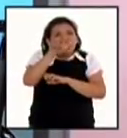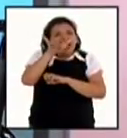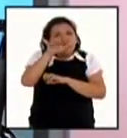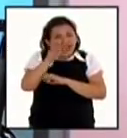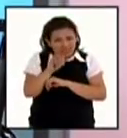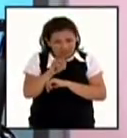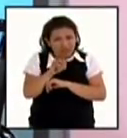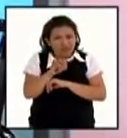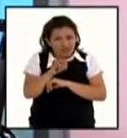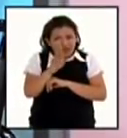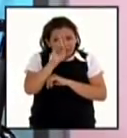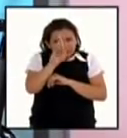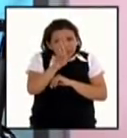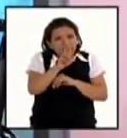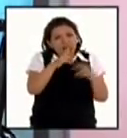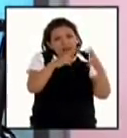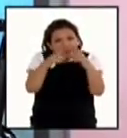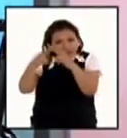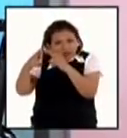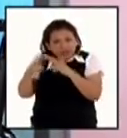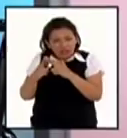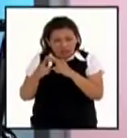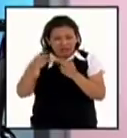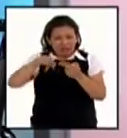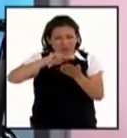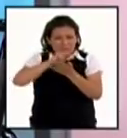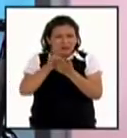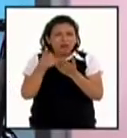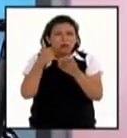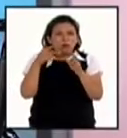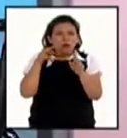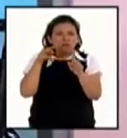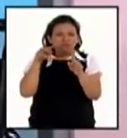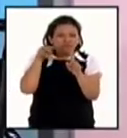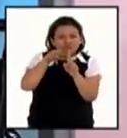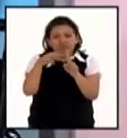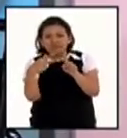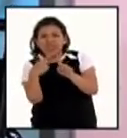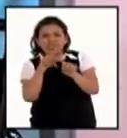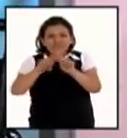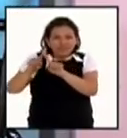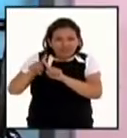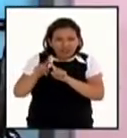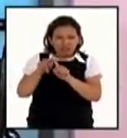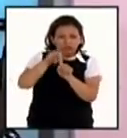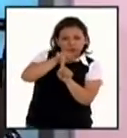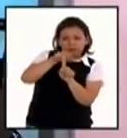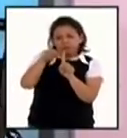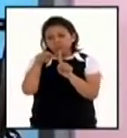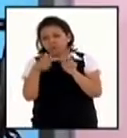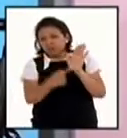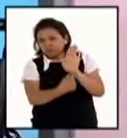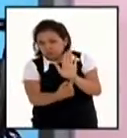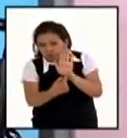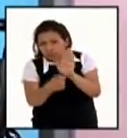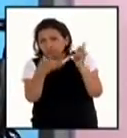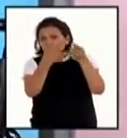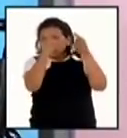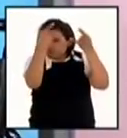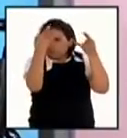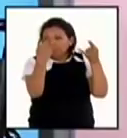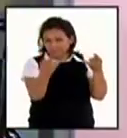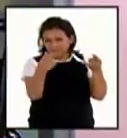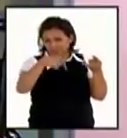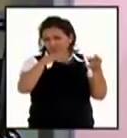este programa siempre tratamos de ver estos asuntos desde diferentes perspectivas, presentar ángulos distintos a estas historias que